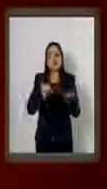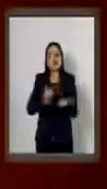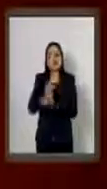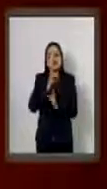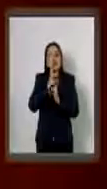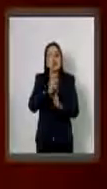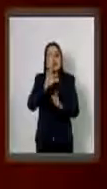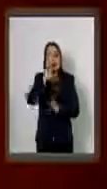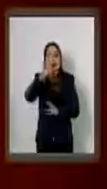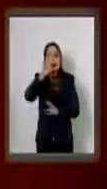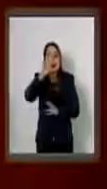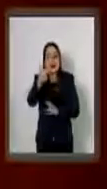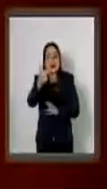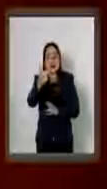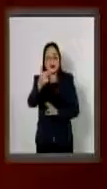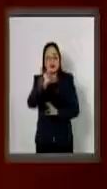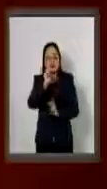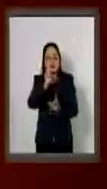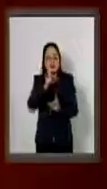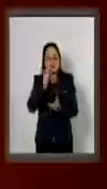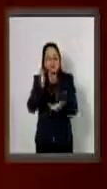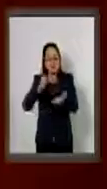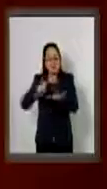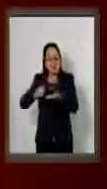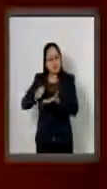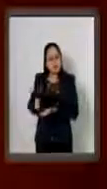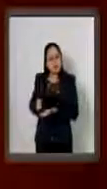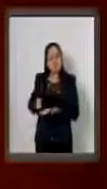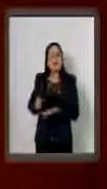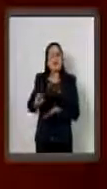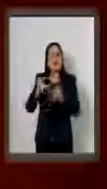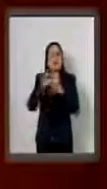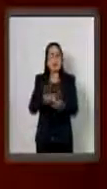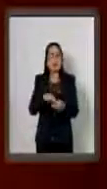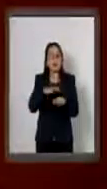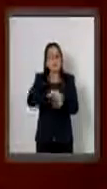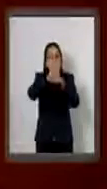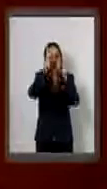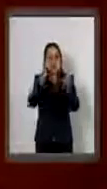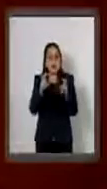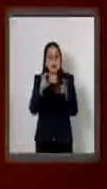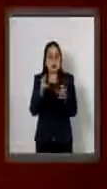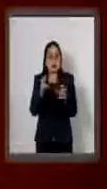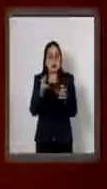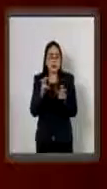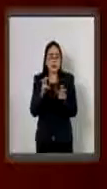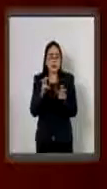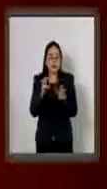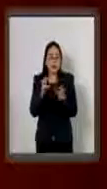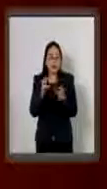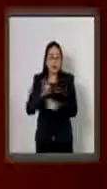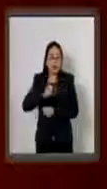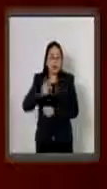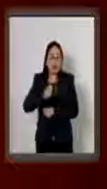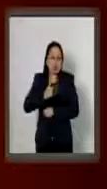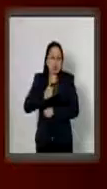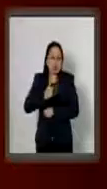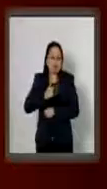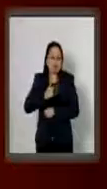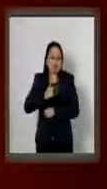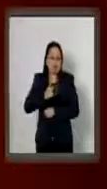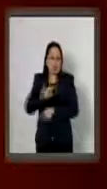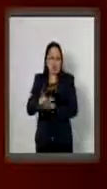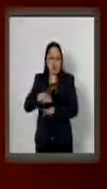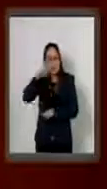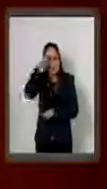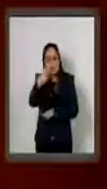Corte Interamericana de Derechos Humanos, también en materia de Fuerzas Armadas en contra de